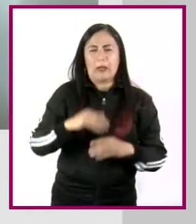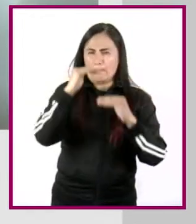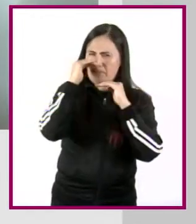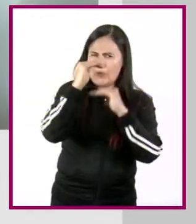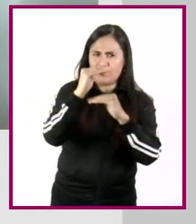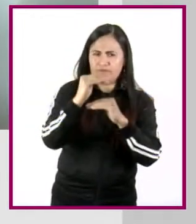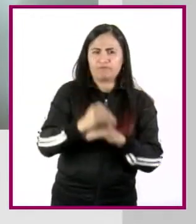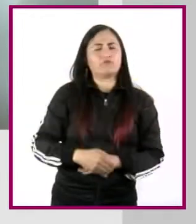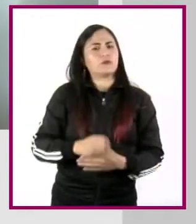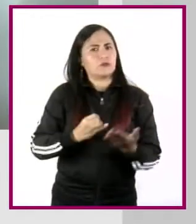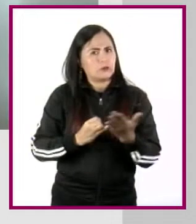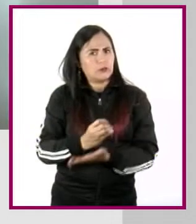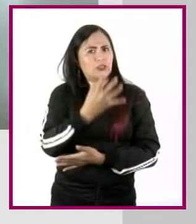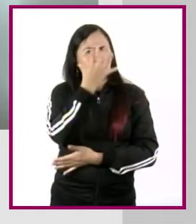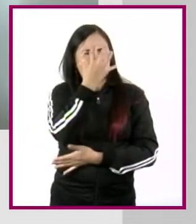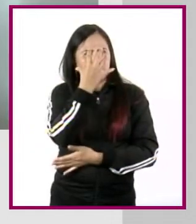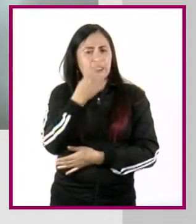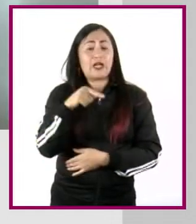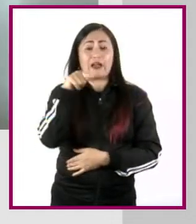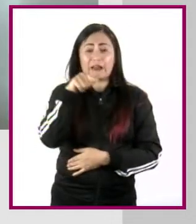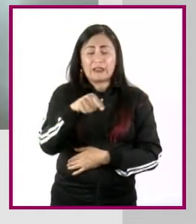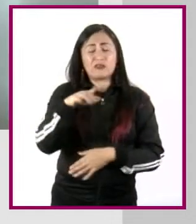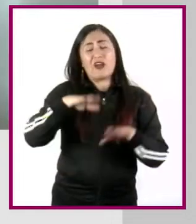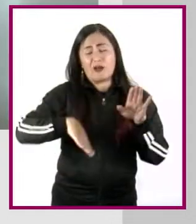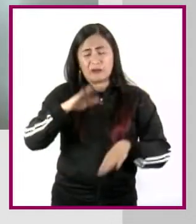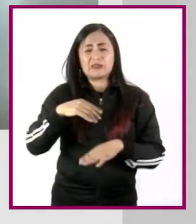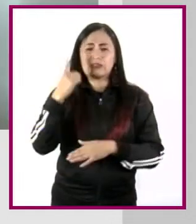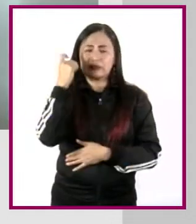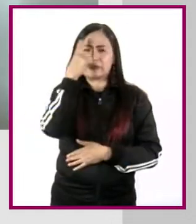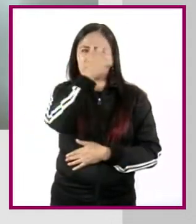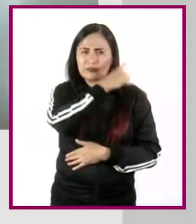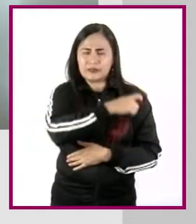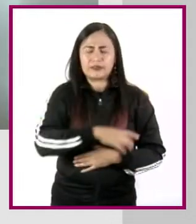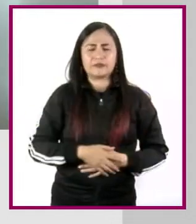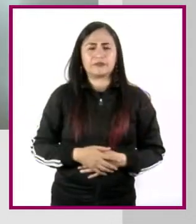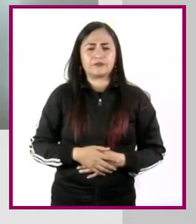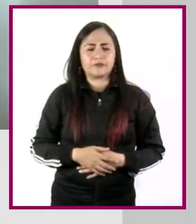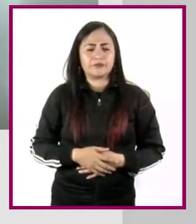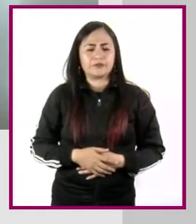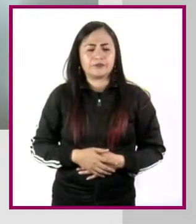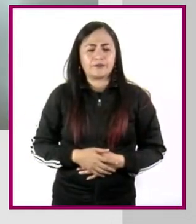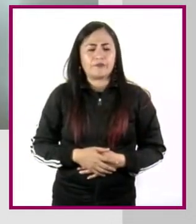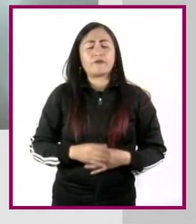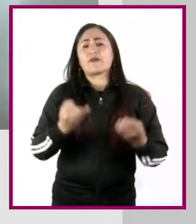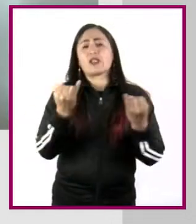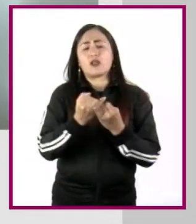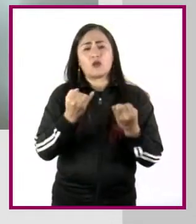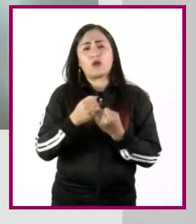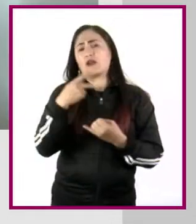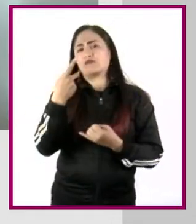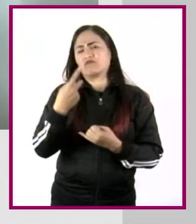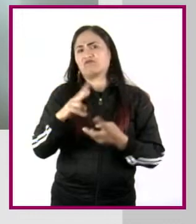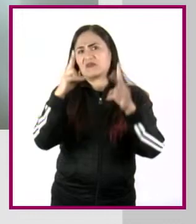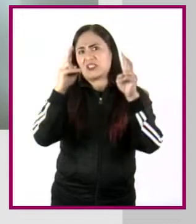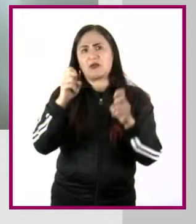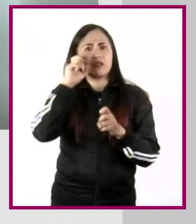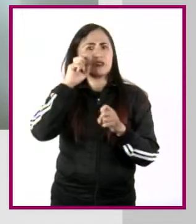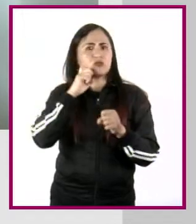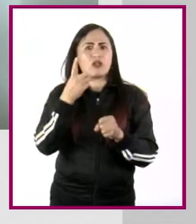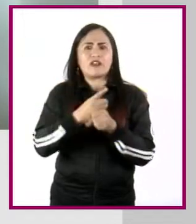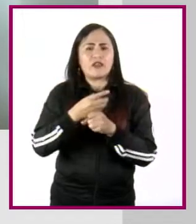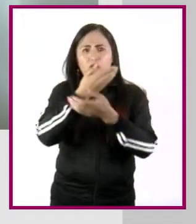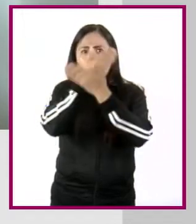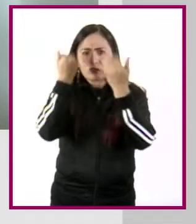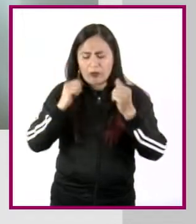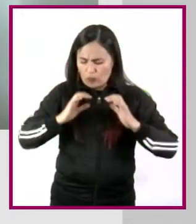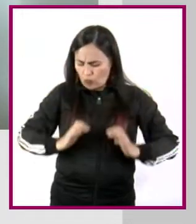con firmeza. A veces eso cuesta desde las habilidades para la vida. También desde el desconocimiento de su sexualidad, no saber qué pasa con sus cuerpos,